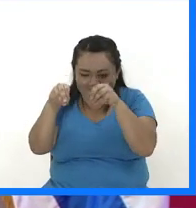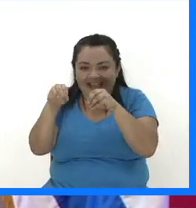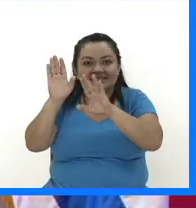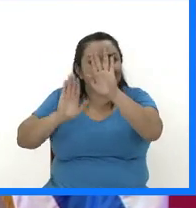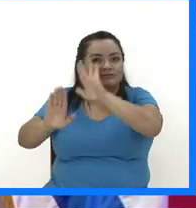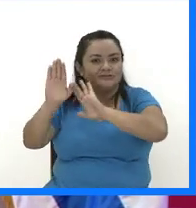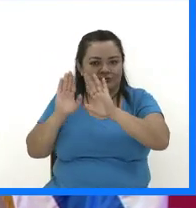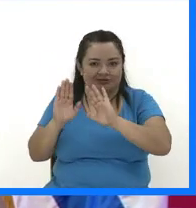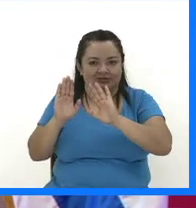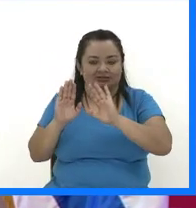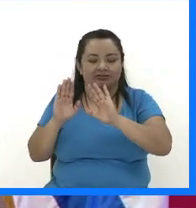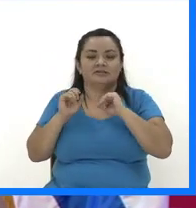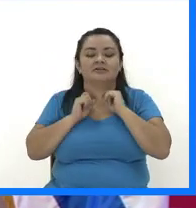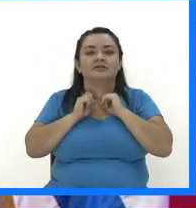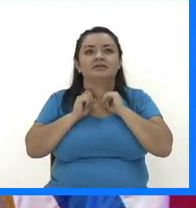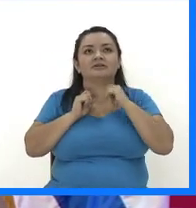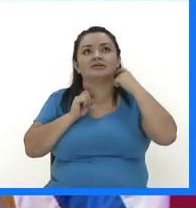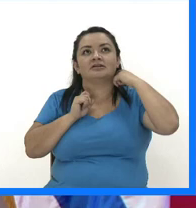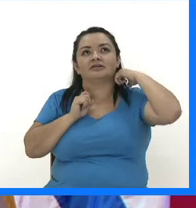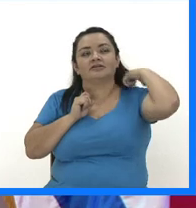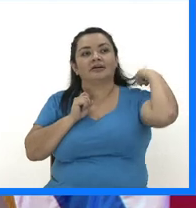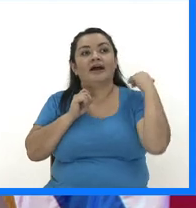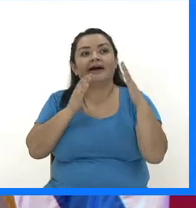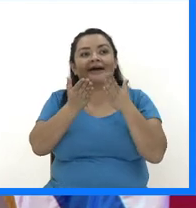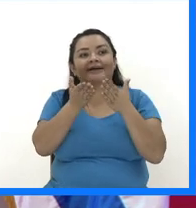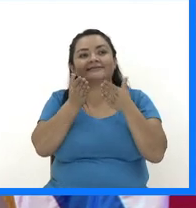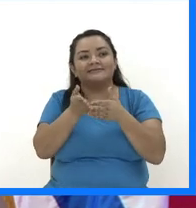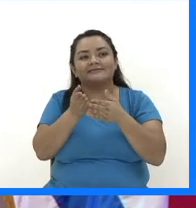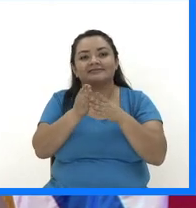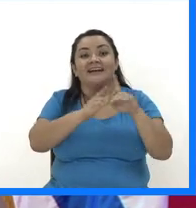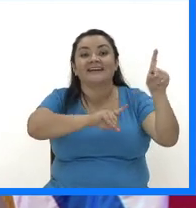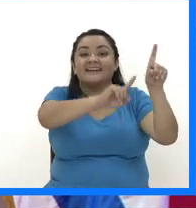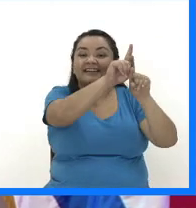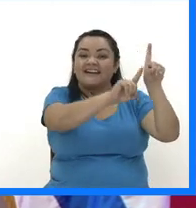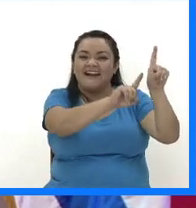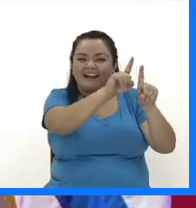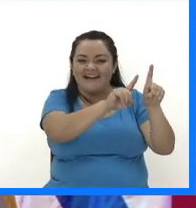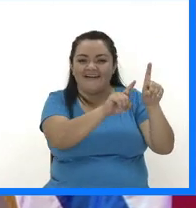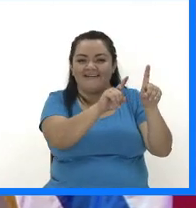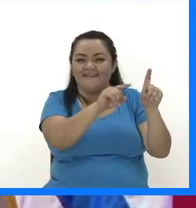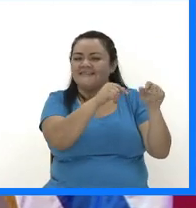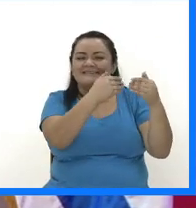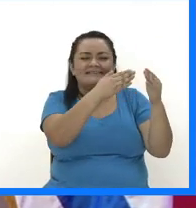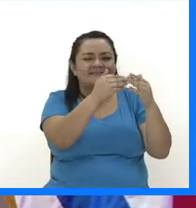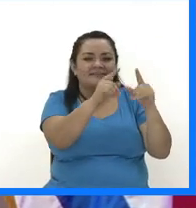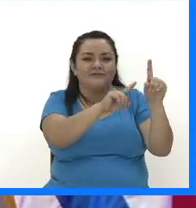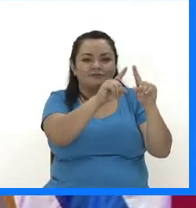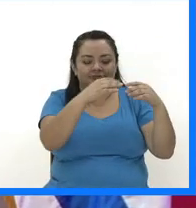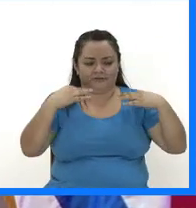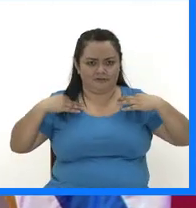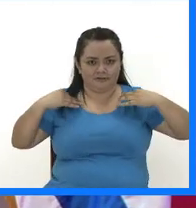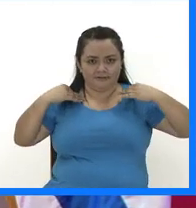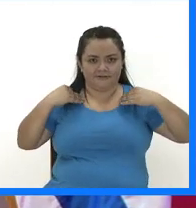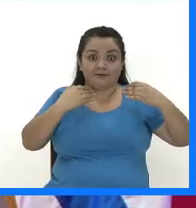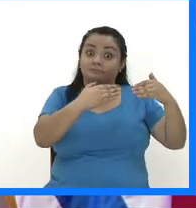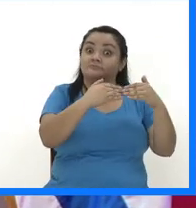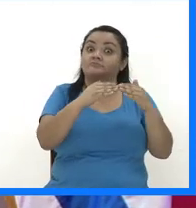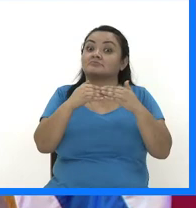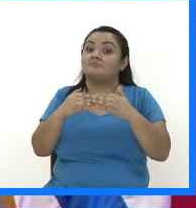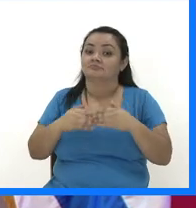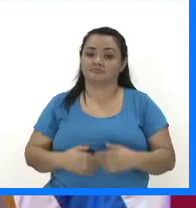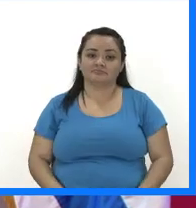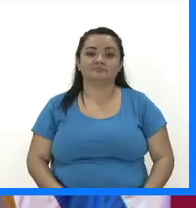que los que adoraban a morlock abal a todos los dioses se vestían diferente